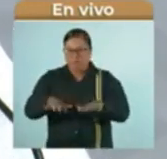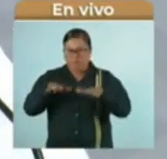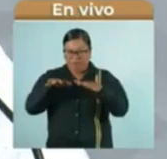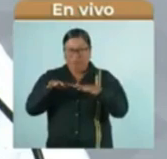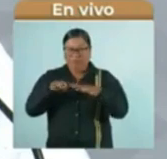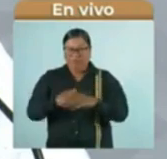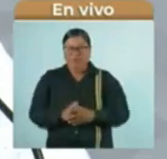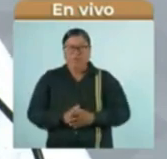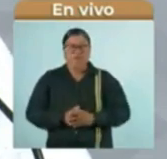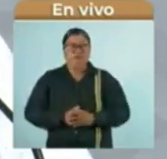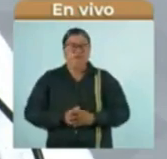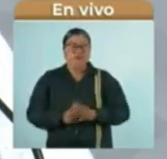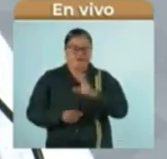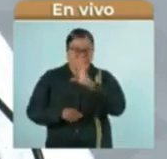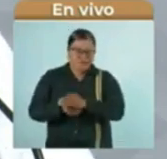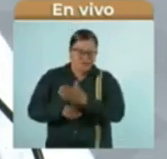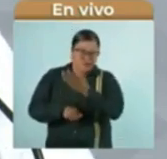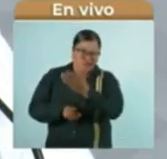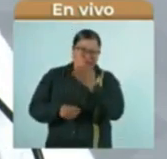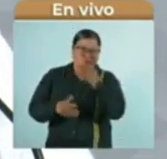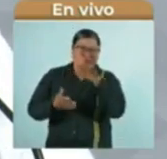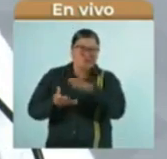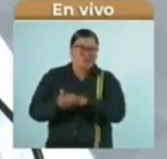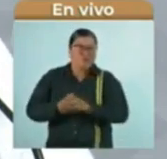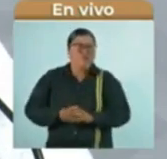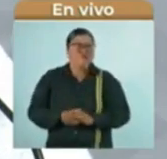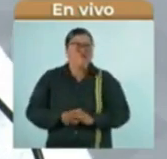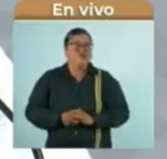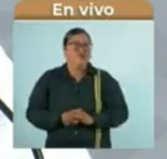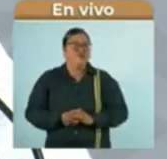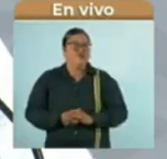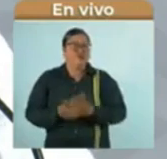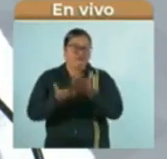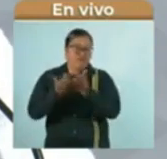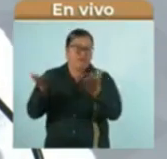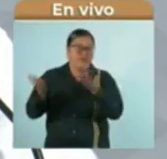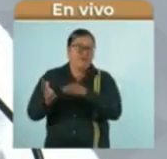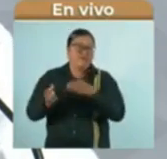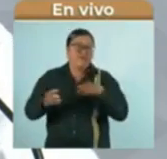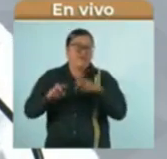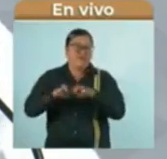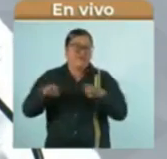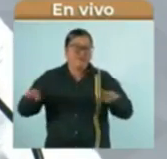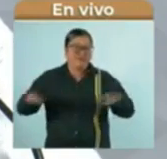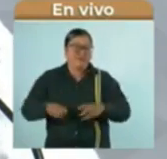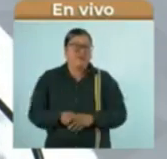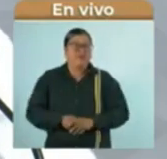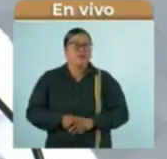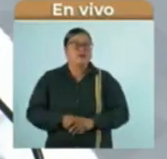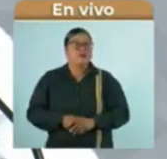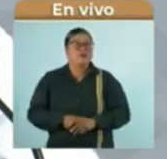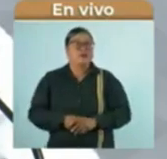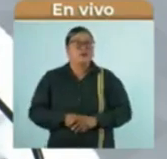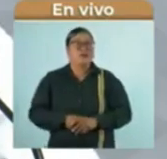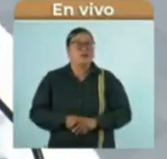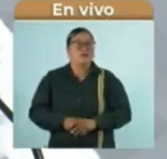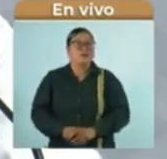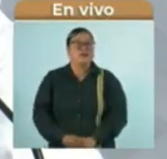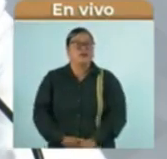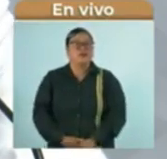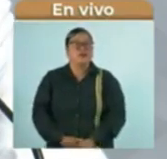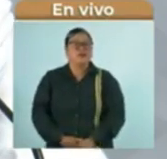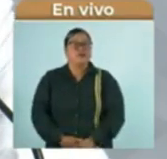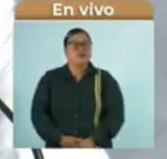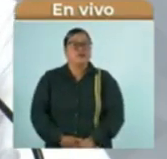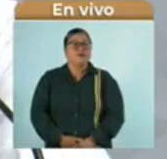medios con su permiso señor secretario de gobierno y a todos los integrantes de esta mesa